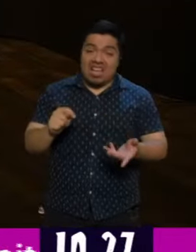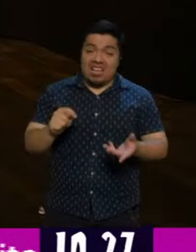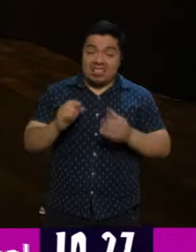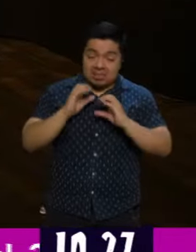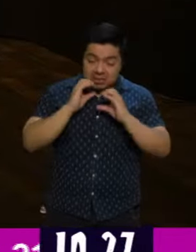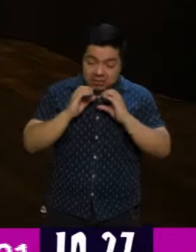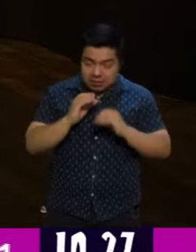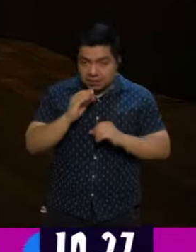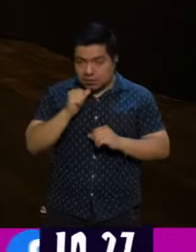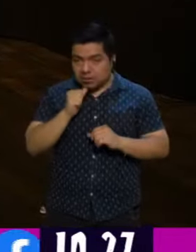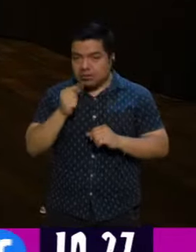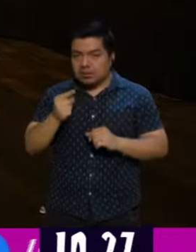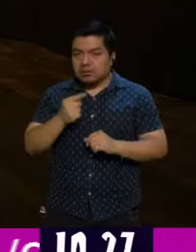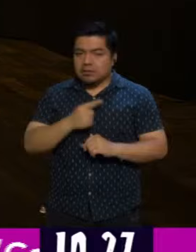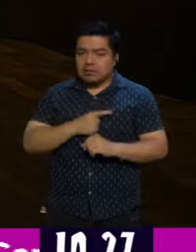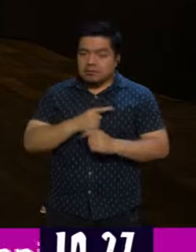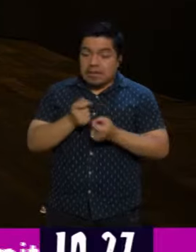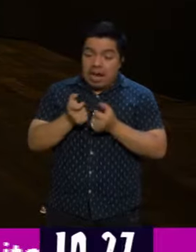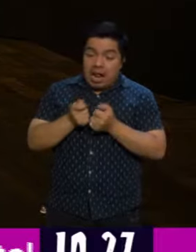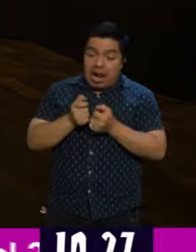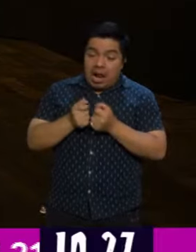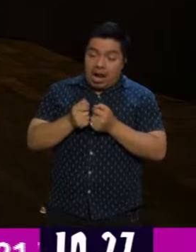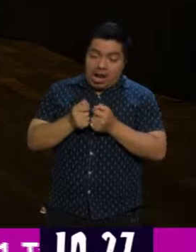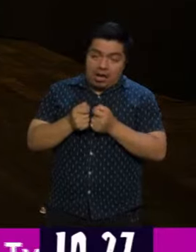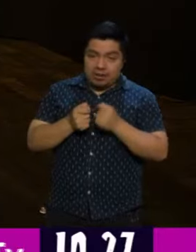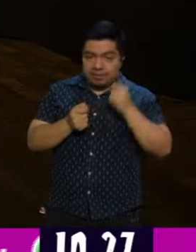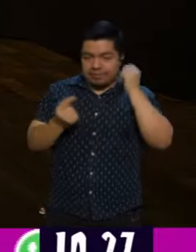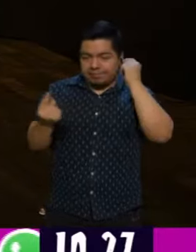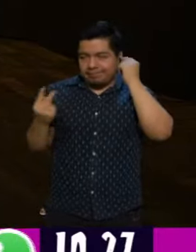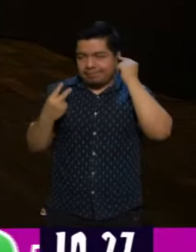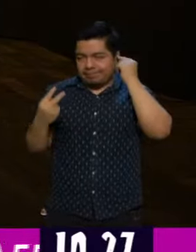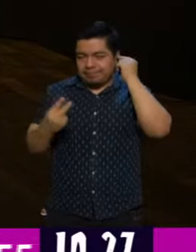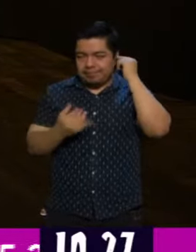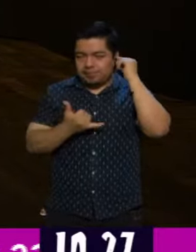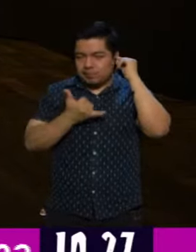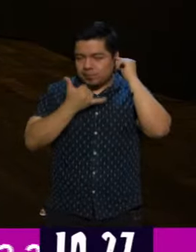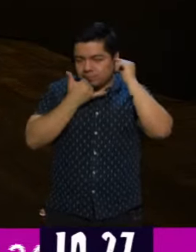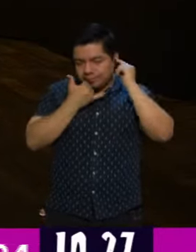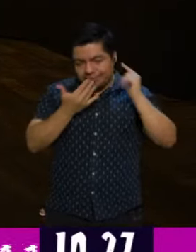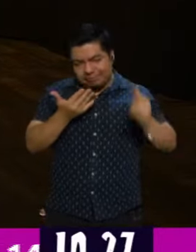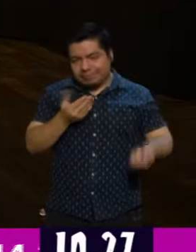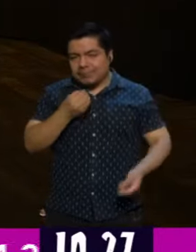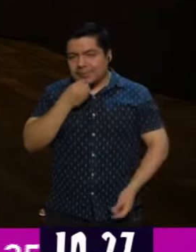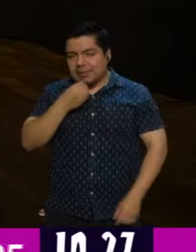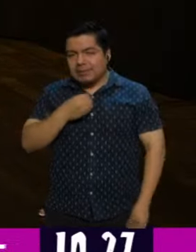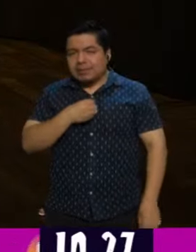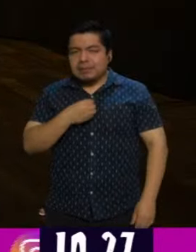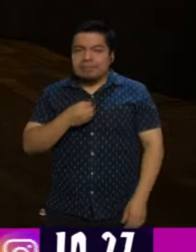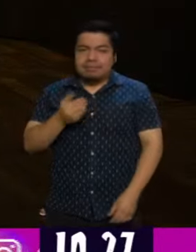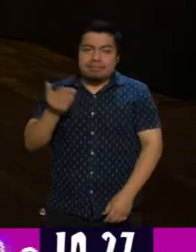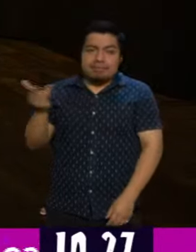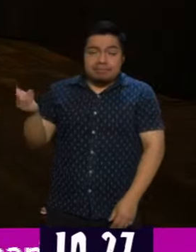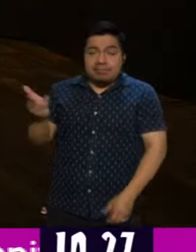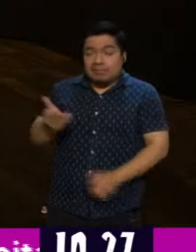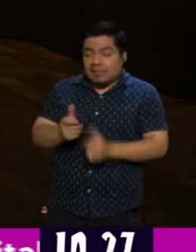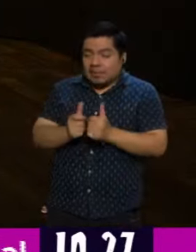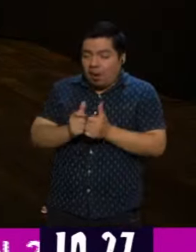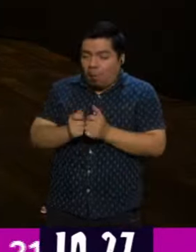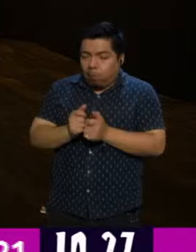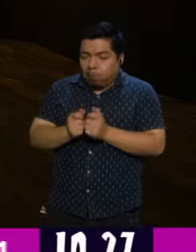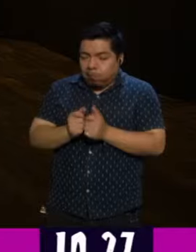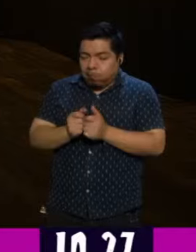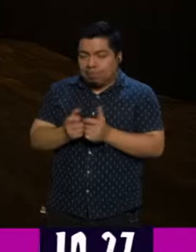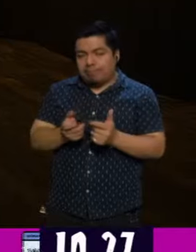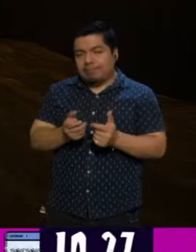El lío es el celular. De lo que usted es fan, de lo que... Y mire, aquí entre nos, no es por nada, no la quiero quemar la señora, pero mire, por entrar en el chat, ¿cuánto le bajaron,